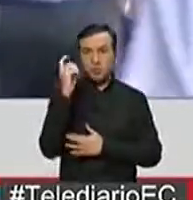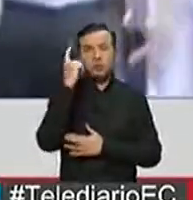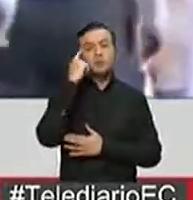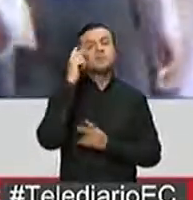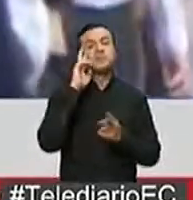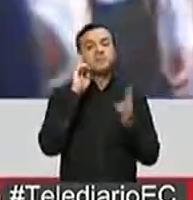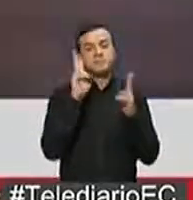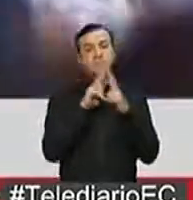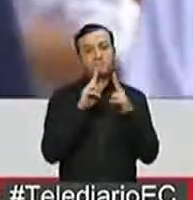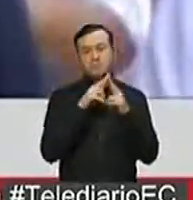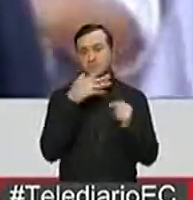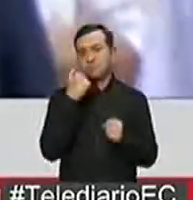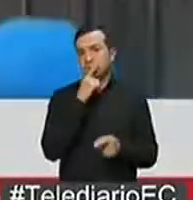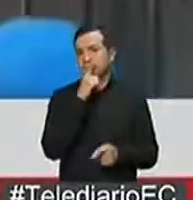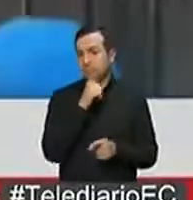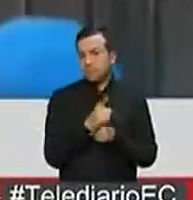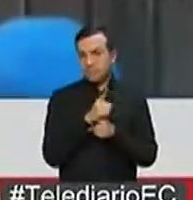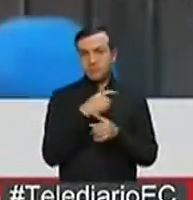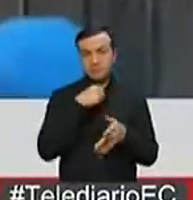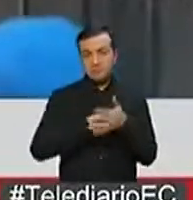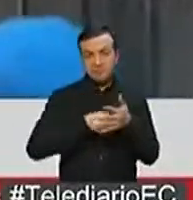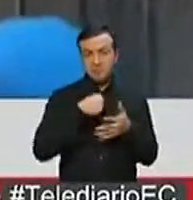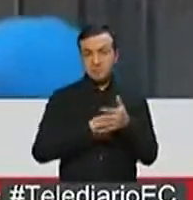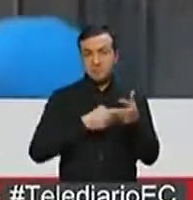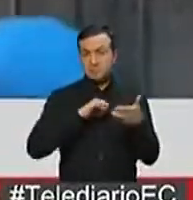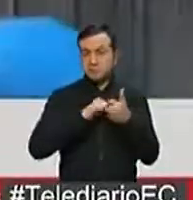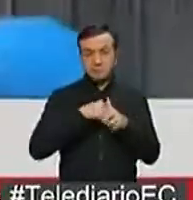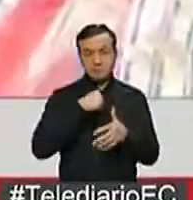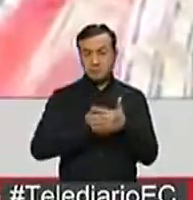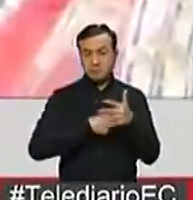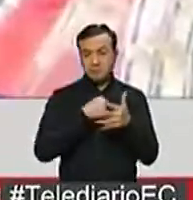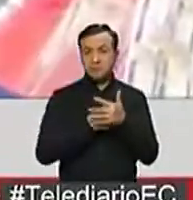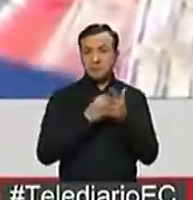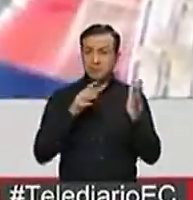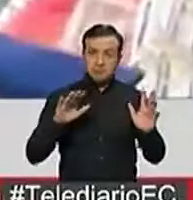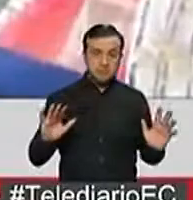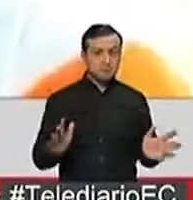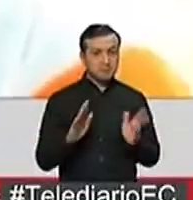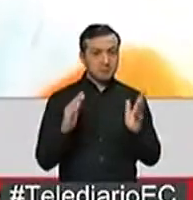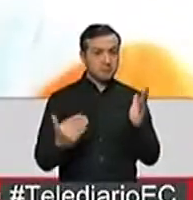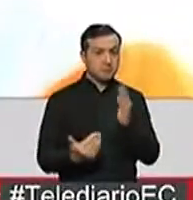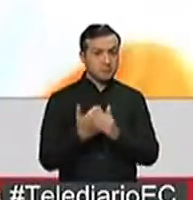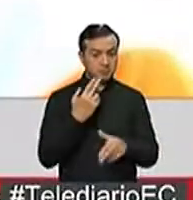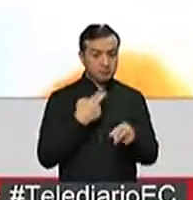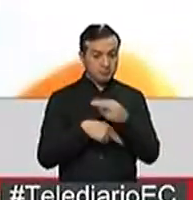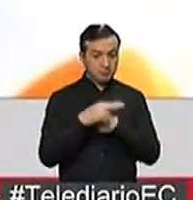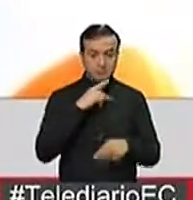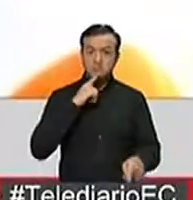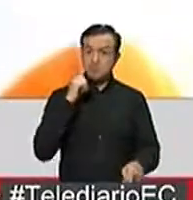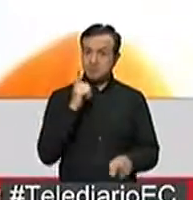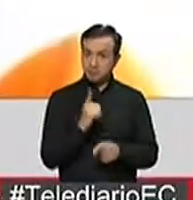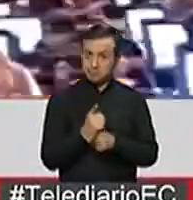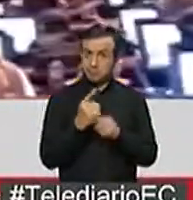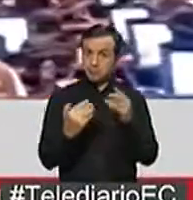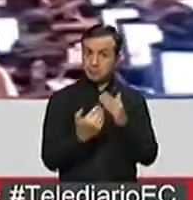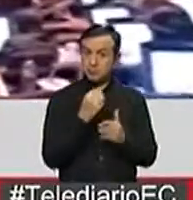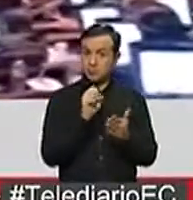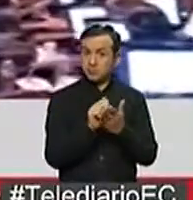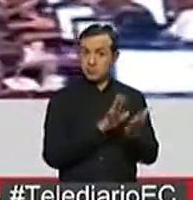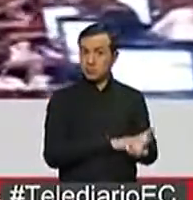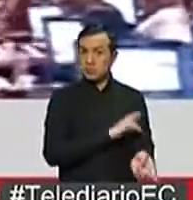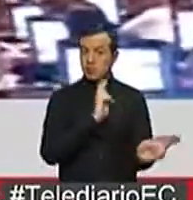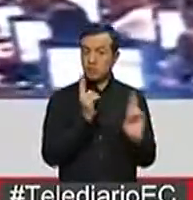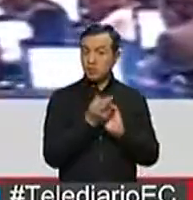reconoce que la mejor forma para combatir la situación económica del país es impulsando el emprendimiento. Por ello, asegura que en el nuevo proyecto de